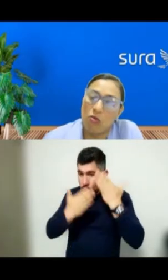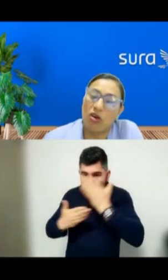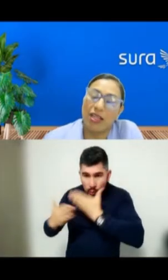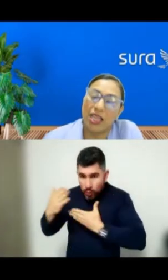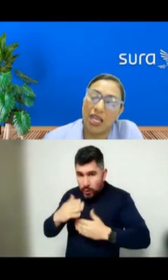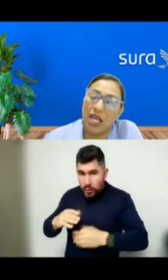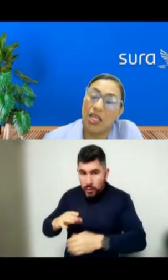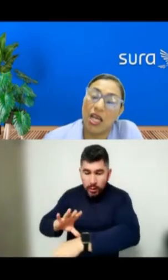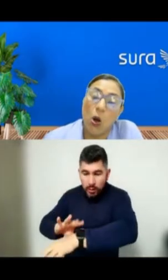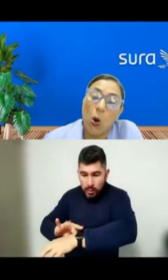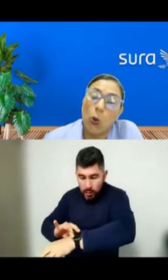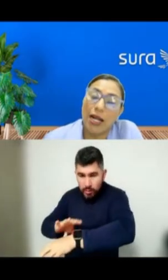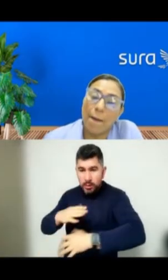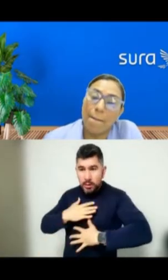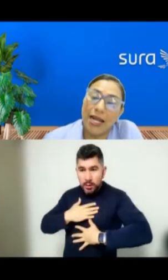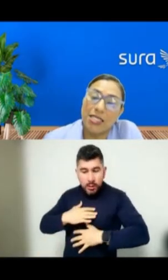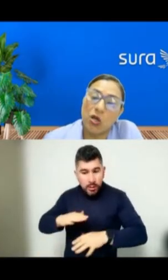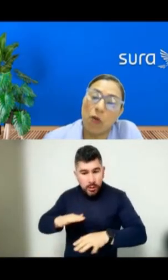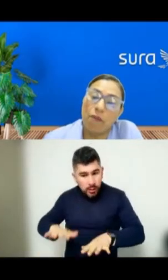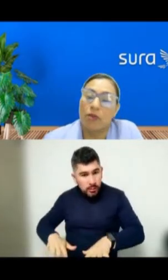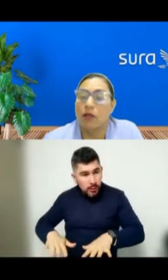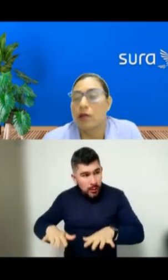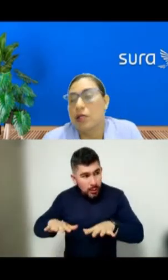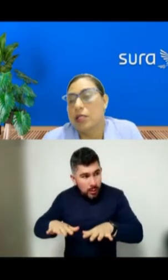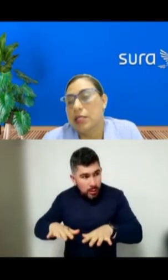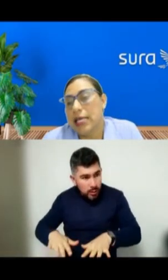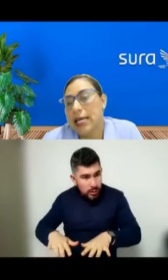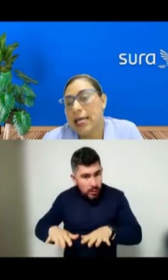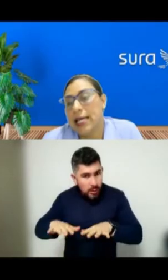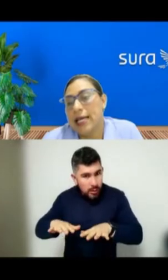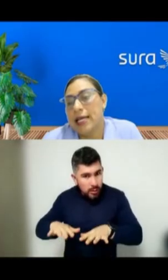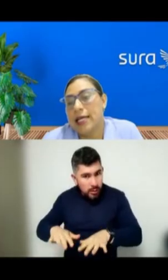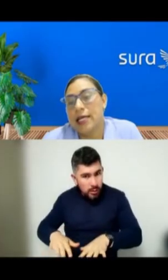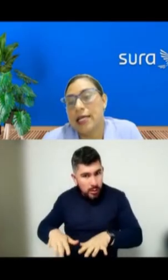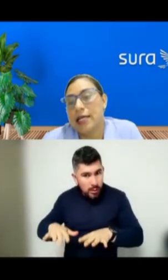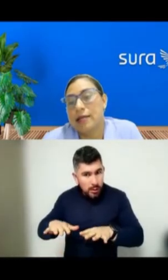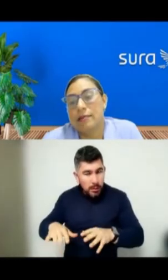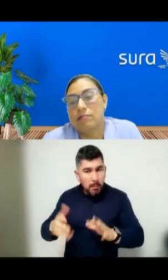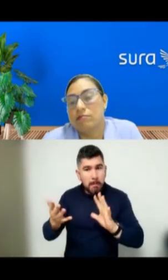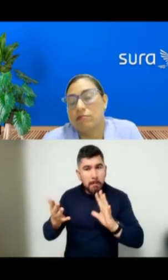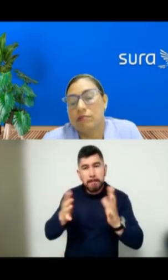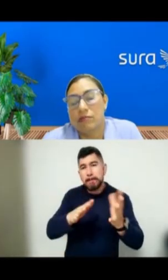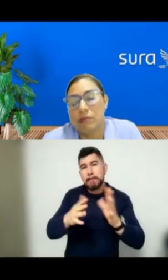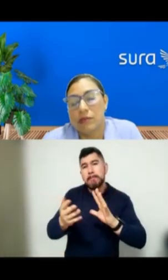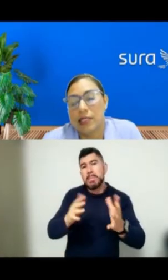y conseguimos que tiene una respiración de